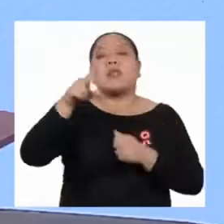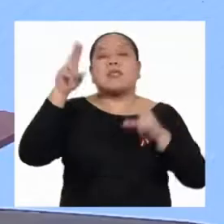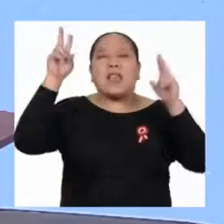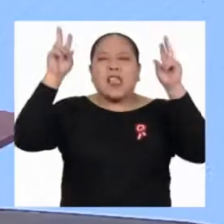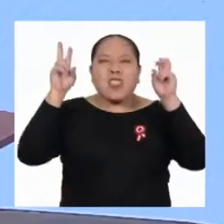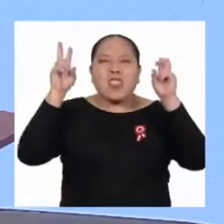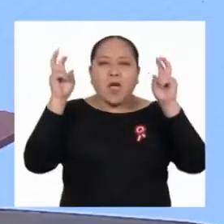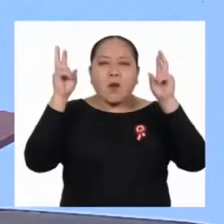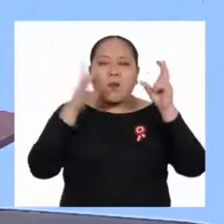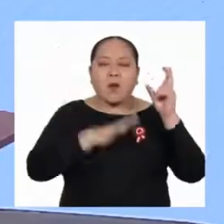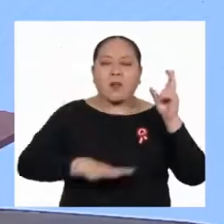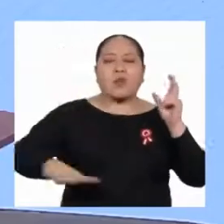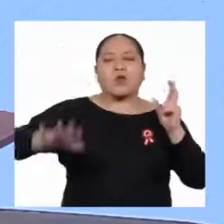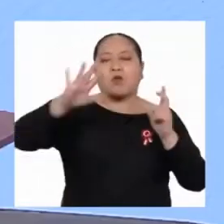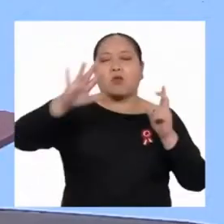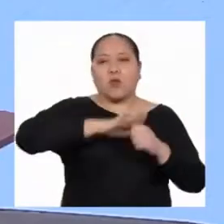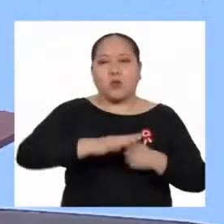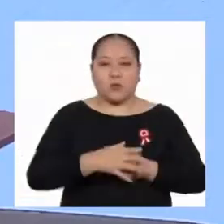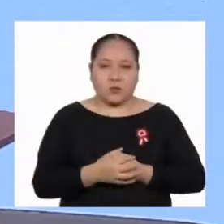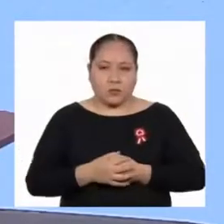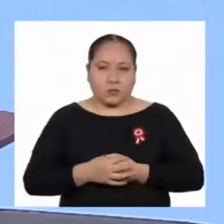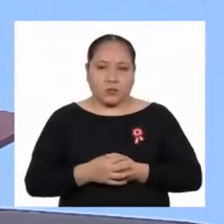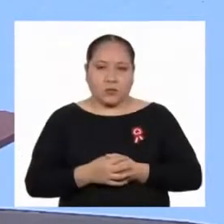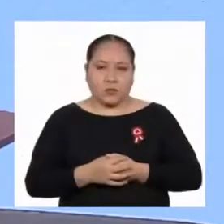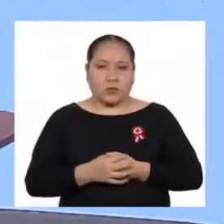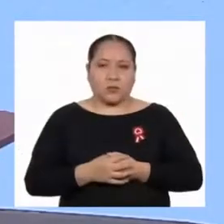Veamos.